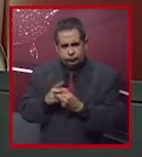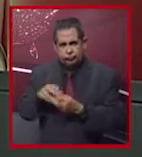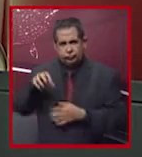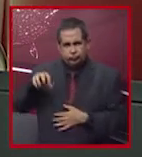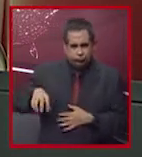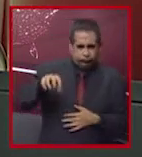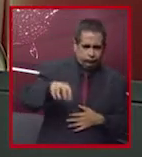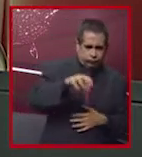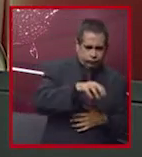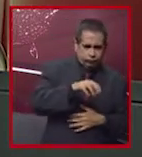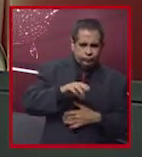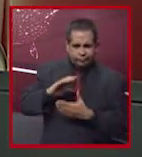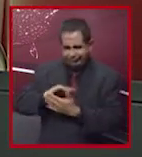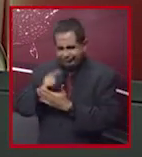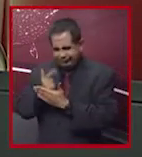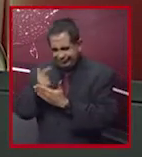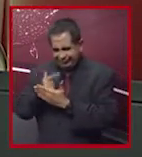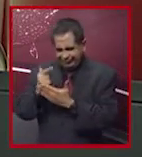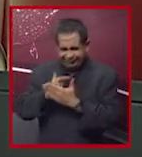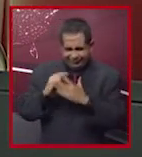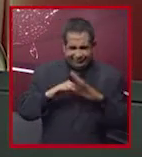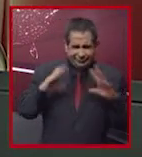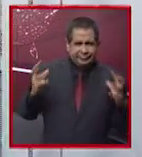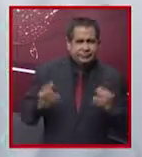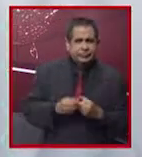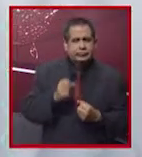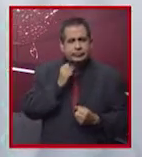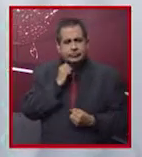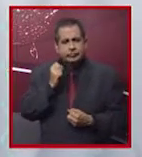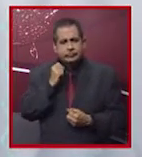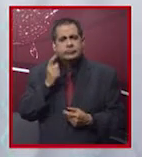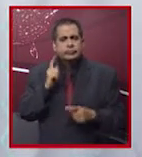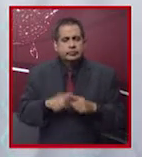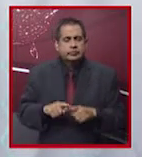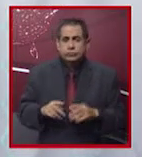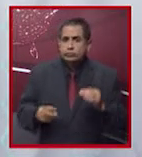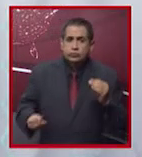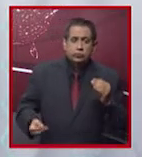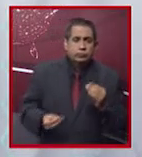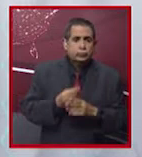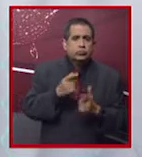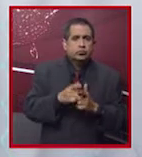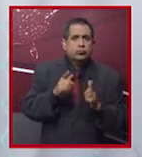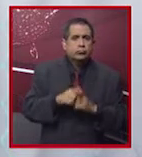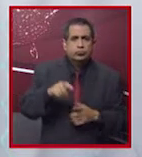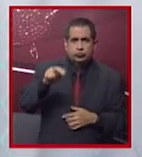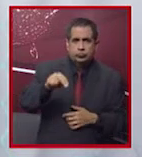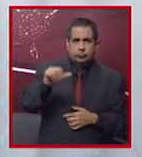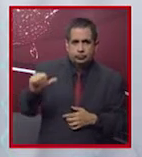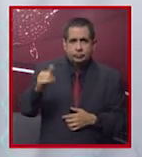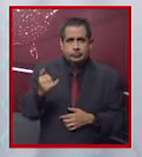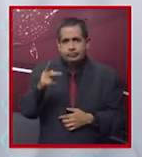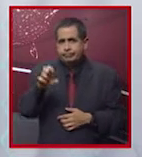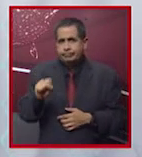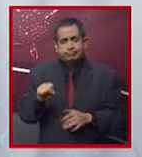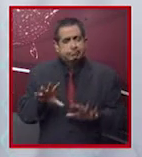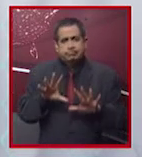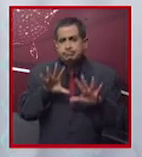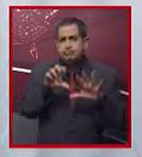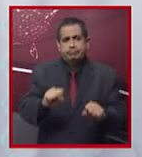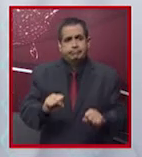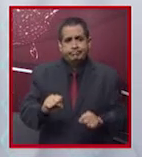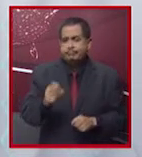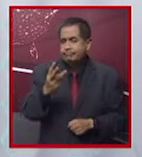distritales de las elecciones para presidentes, senadores y diputados federales, los partidos Nueva Alianza y Encuentro Social no alcanzarían